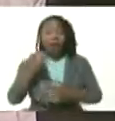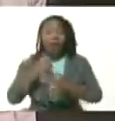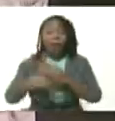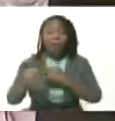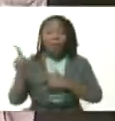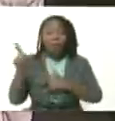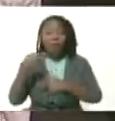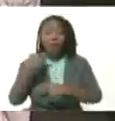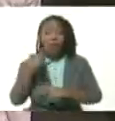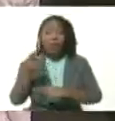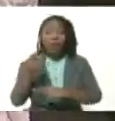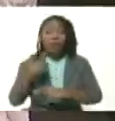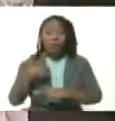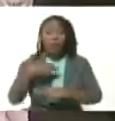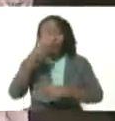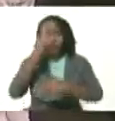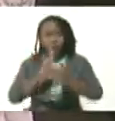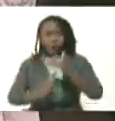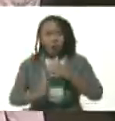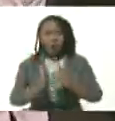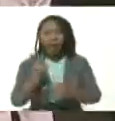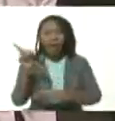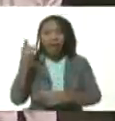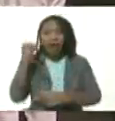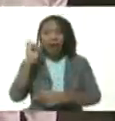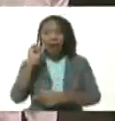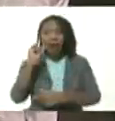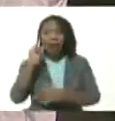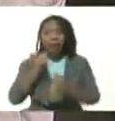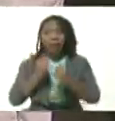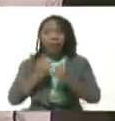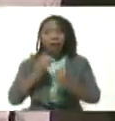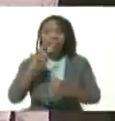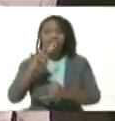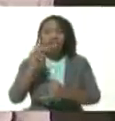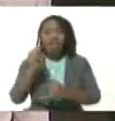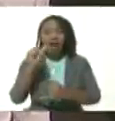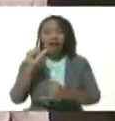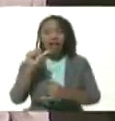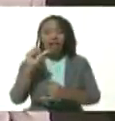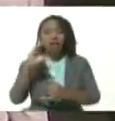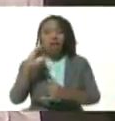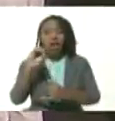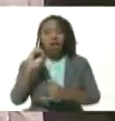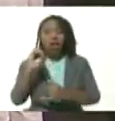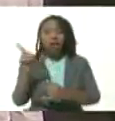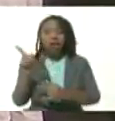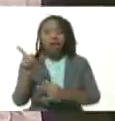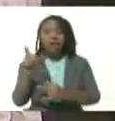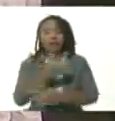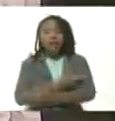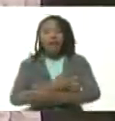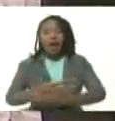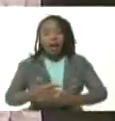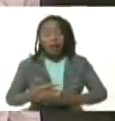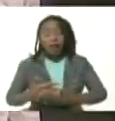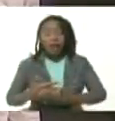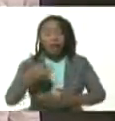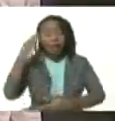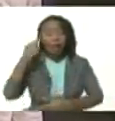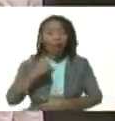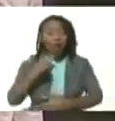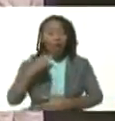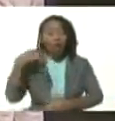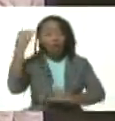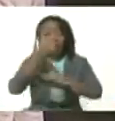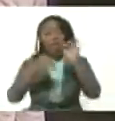tú. Lo digo con humildad, pero... Edgar tiene apellido vasco, sangre de Bolívar, de Anzoátegui. Y